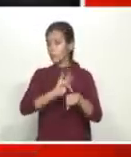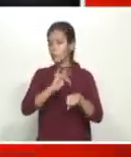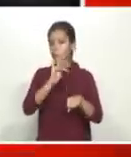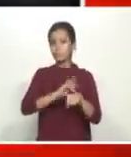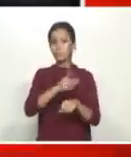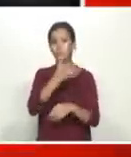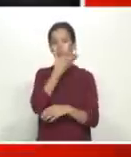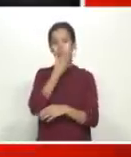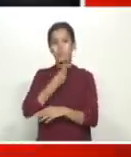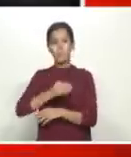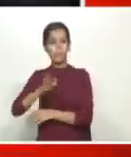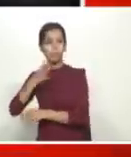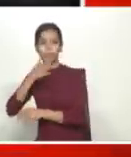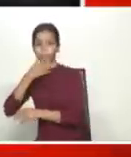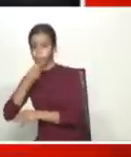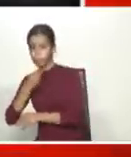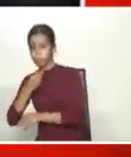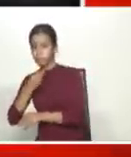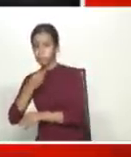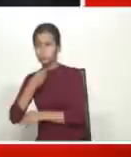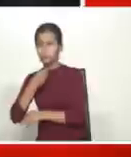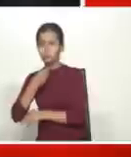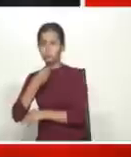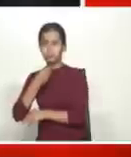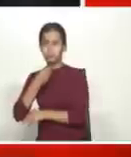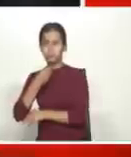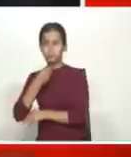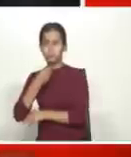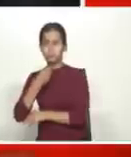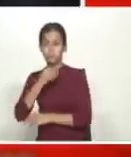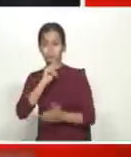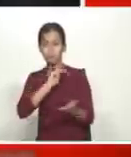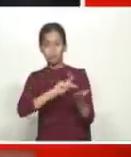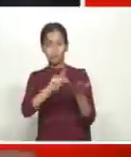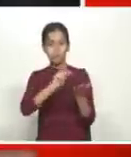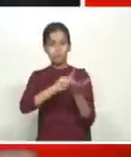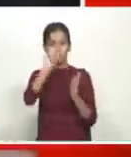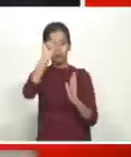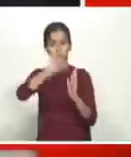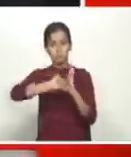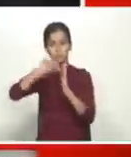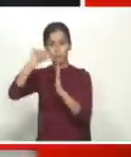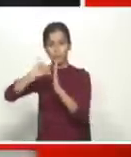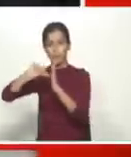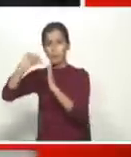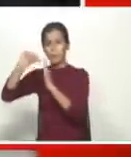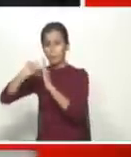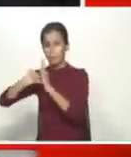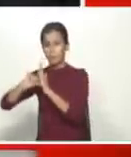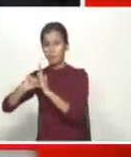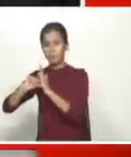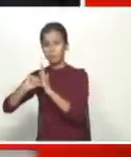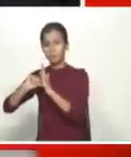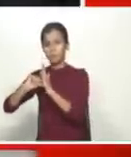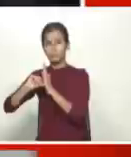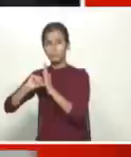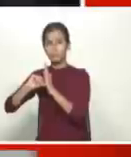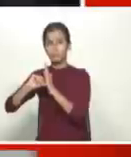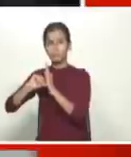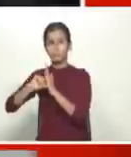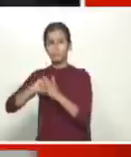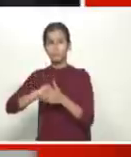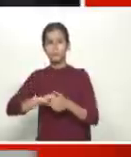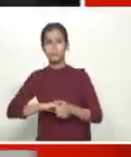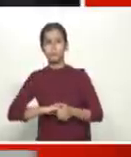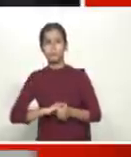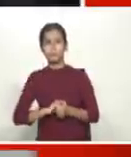una mercadería, que te pague el menor salario para que rindas 8 horas y después, si querés, te podés morir. No, no ese es